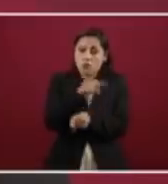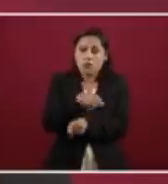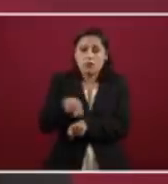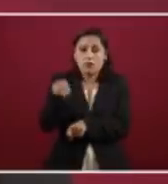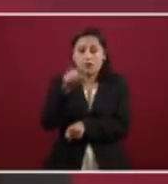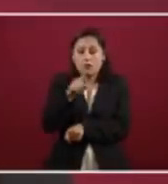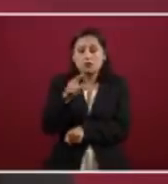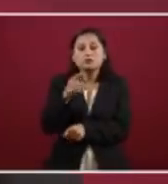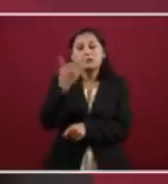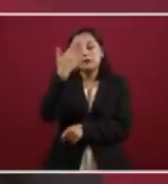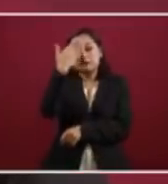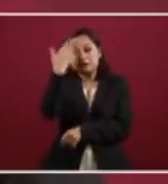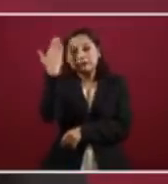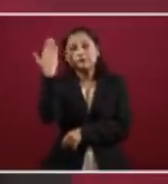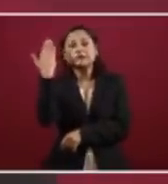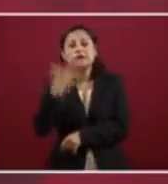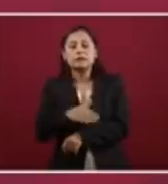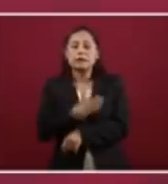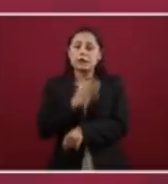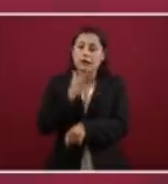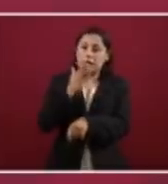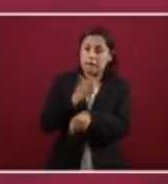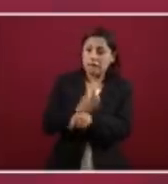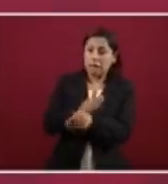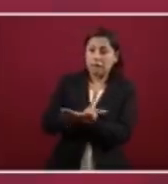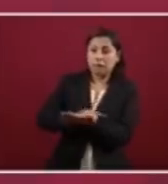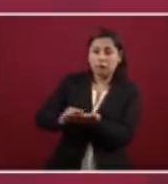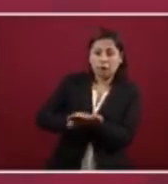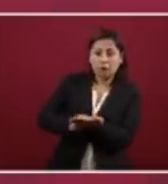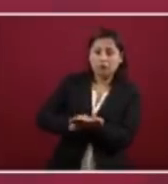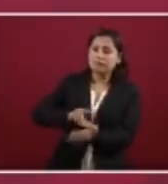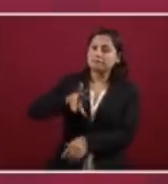impunidad, para decirlo coloquialmente,